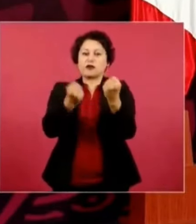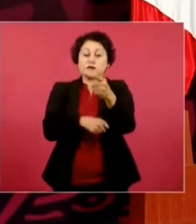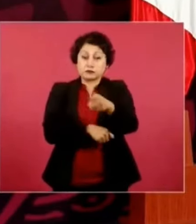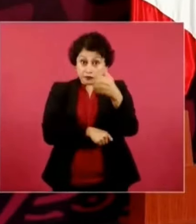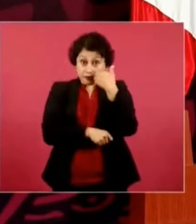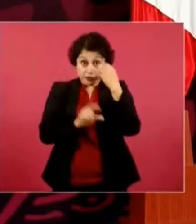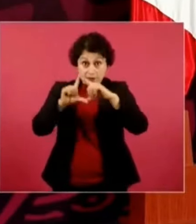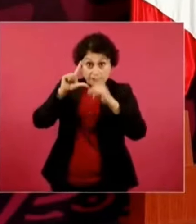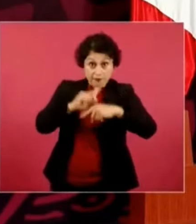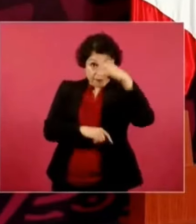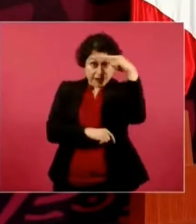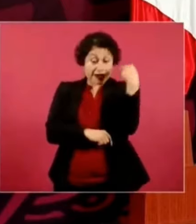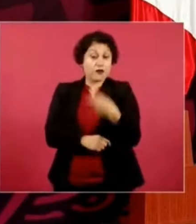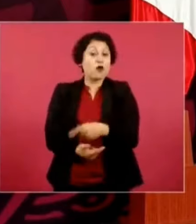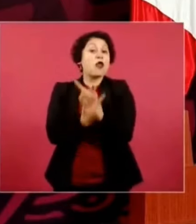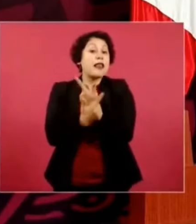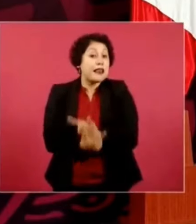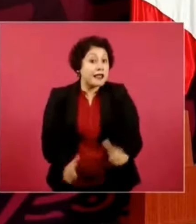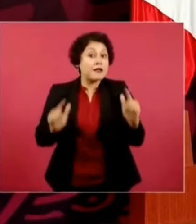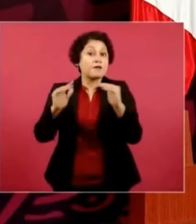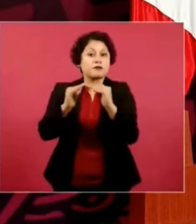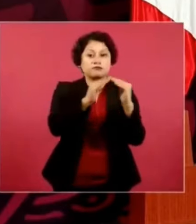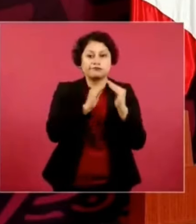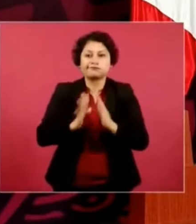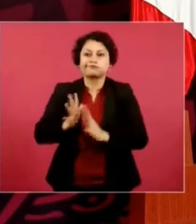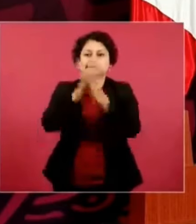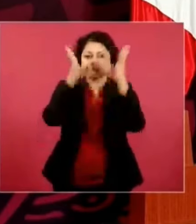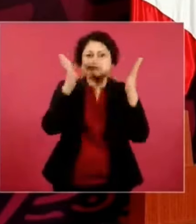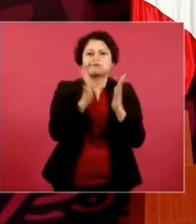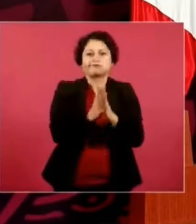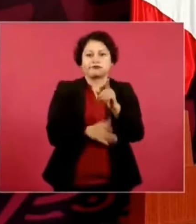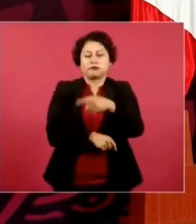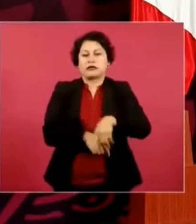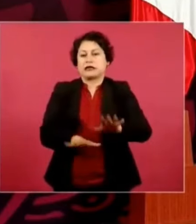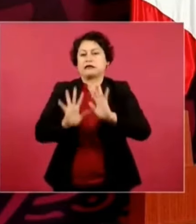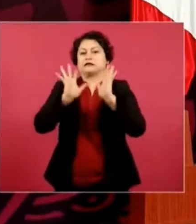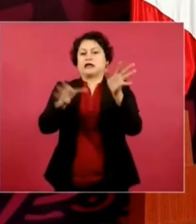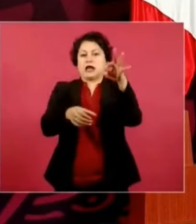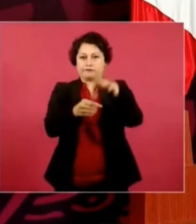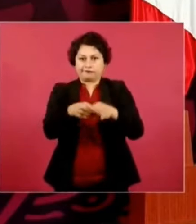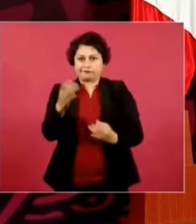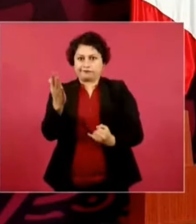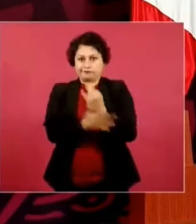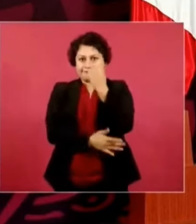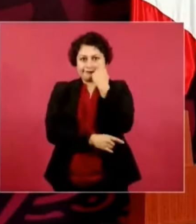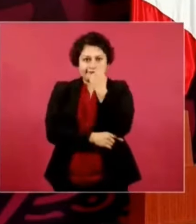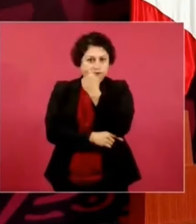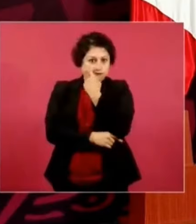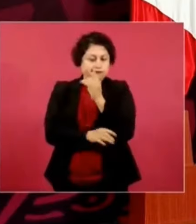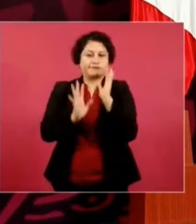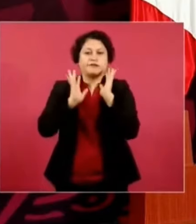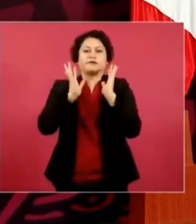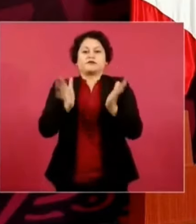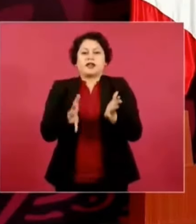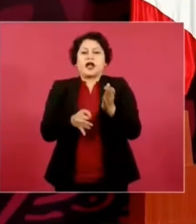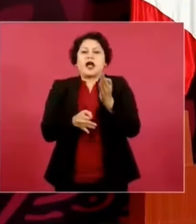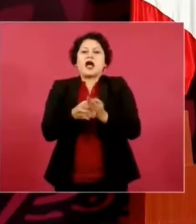democrático ya decidieron su voto y que desde ya están organizándose para volcarse masiva